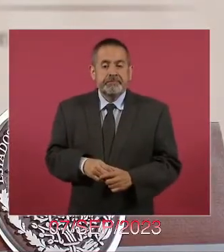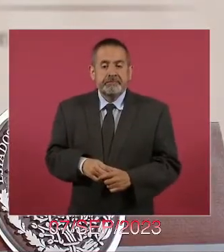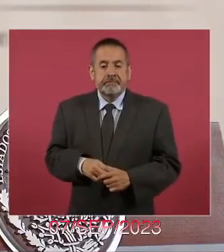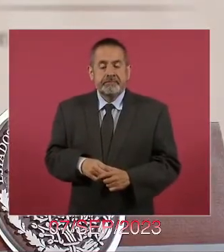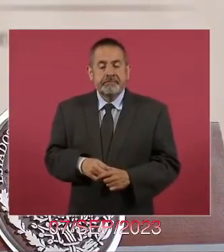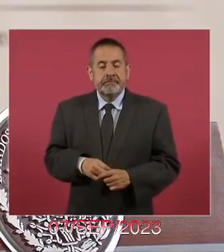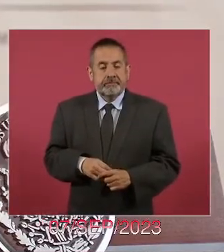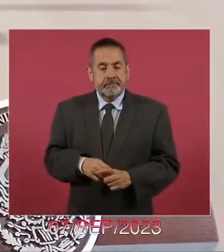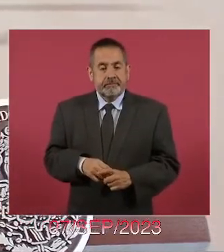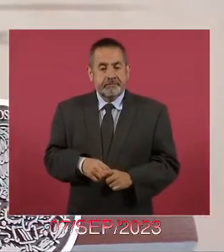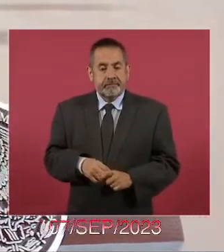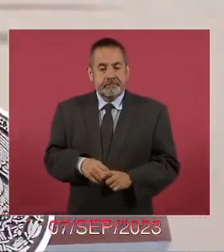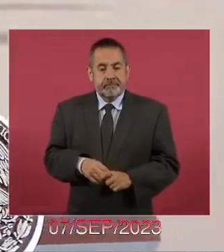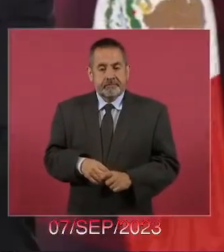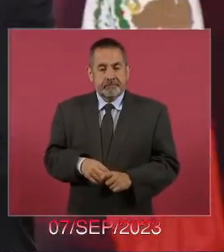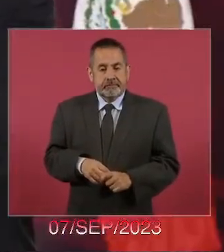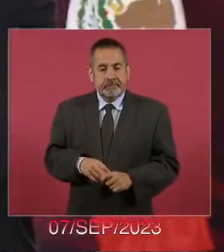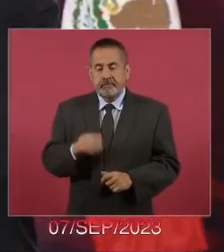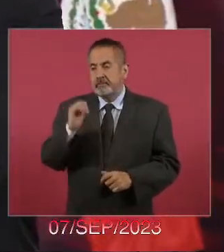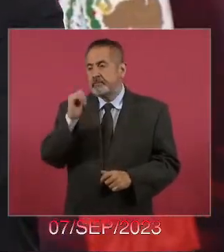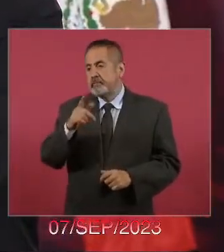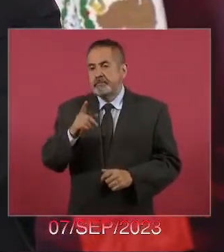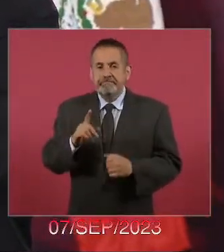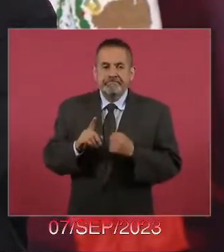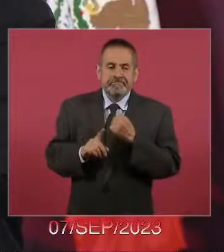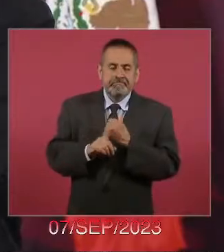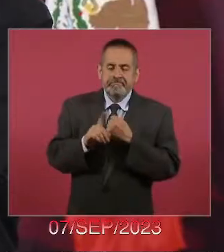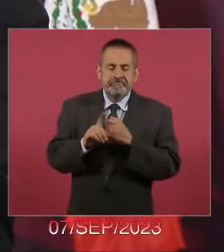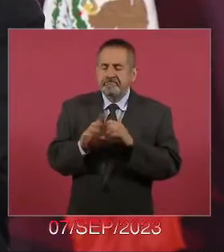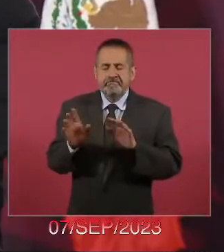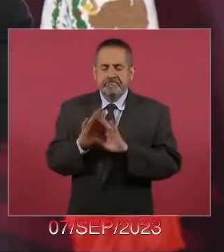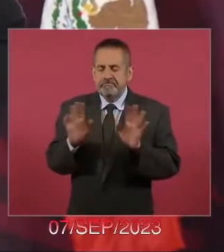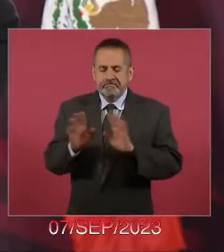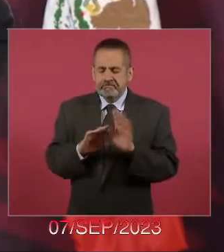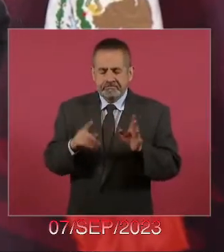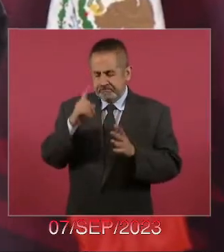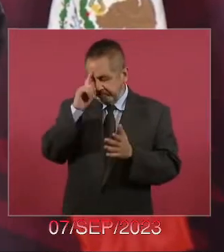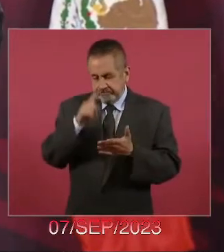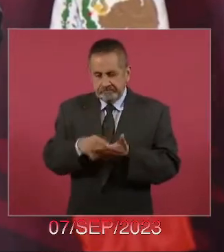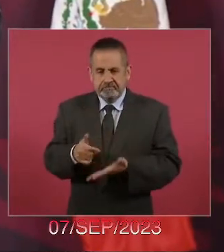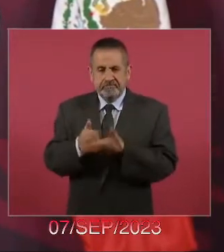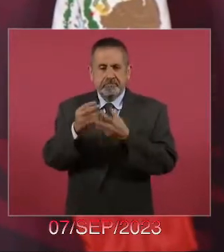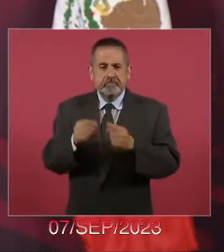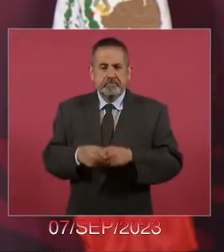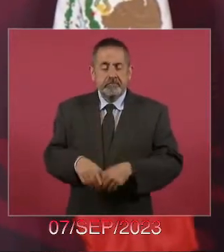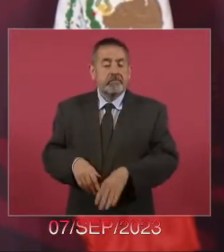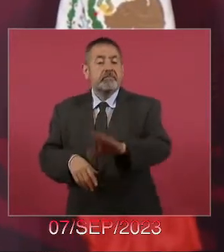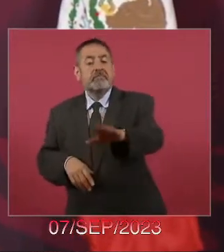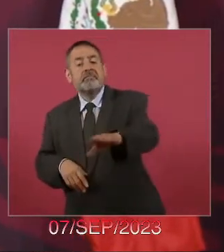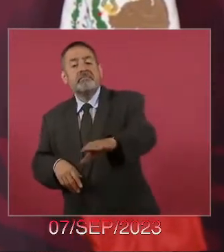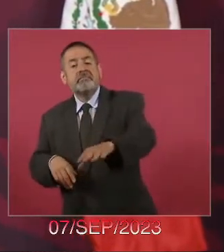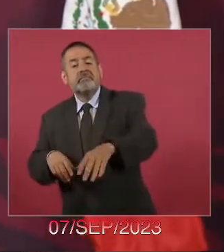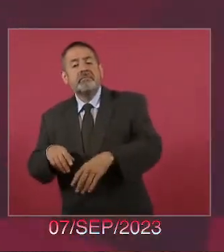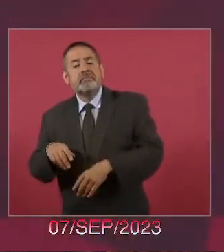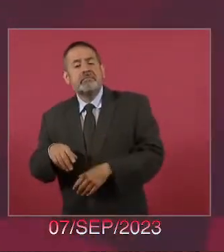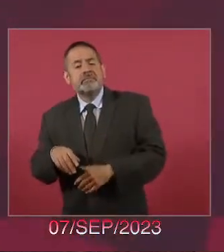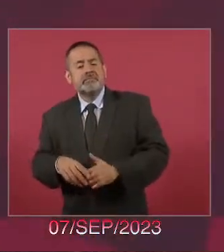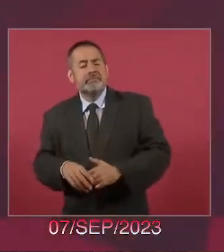no veo ningún problema. Creo que va a ayudar muchísimo. ¿Marcelo debe ignorar el canto de las